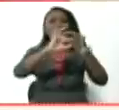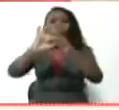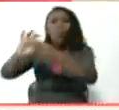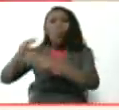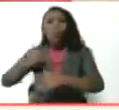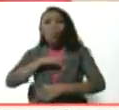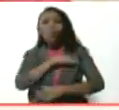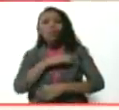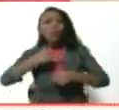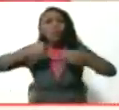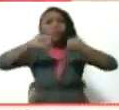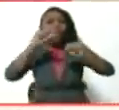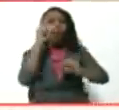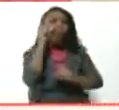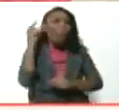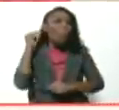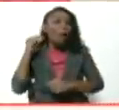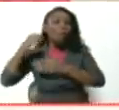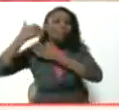nuestras motorizadas,